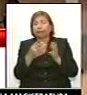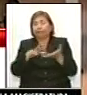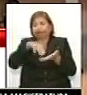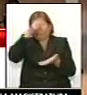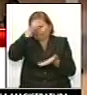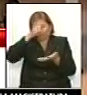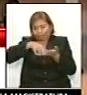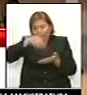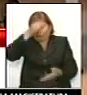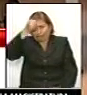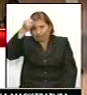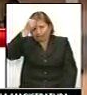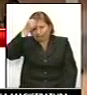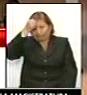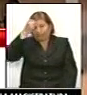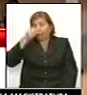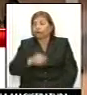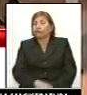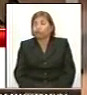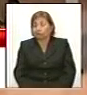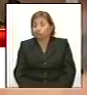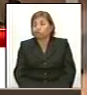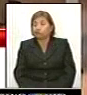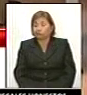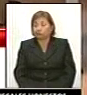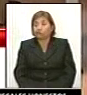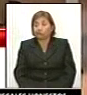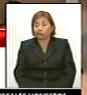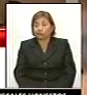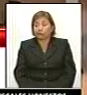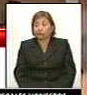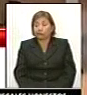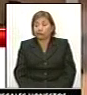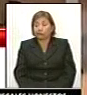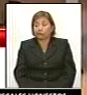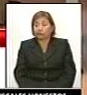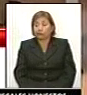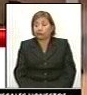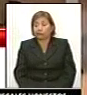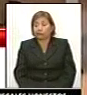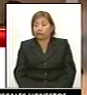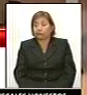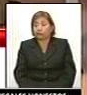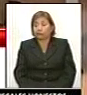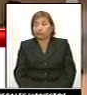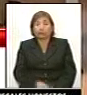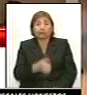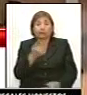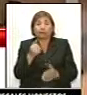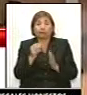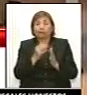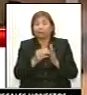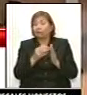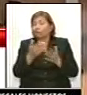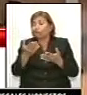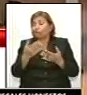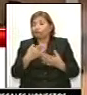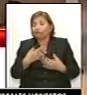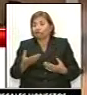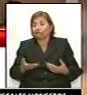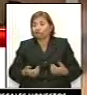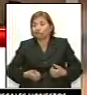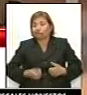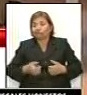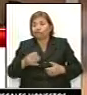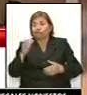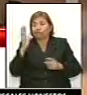aprender de memoria, ¿no? ¿Algún otro capítulo de